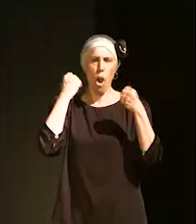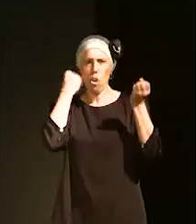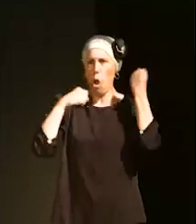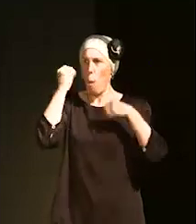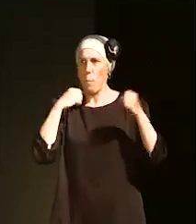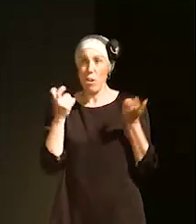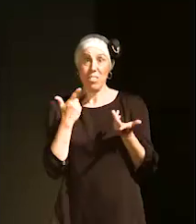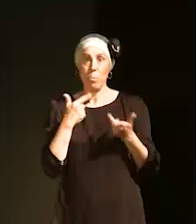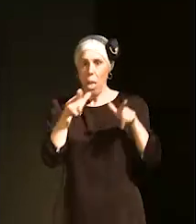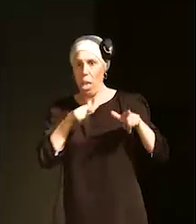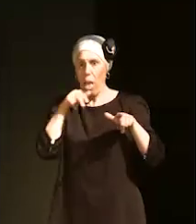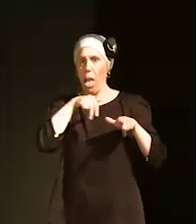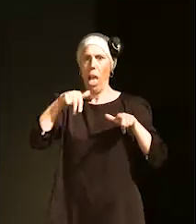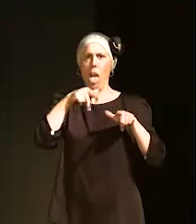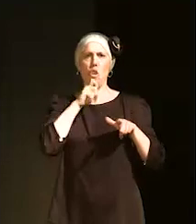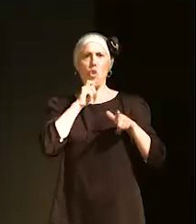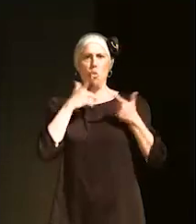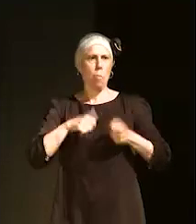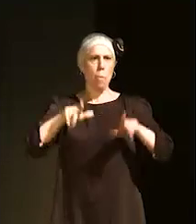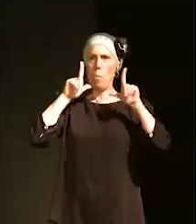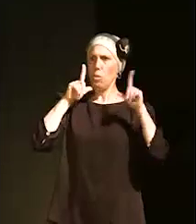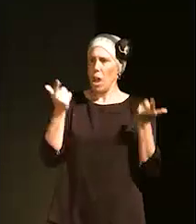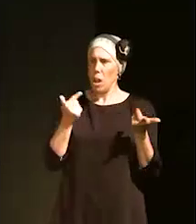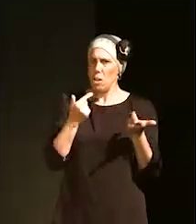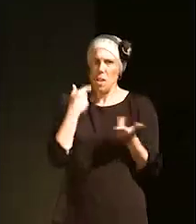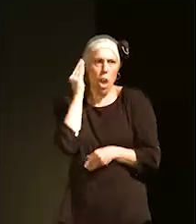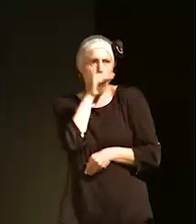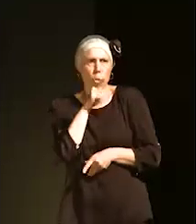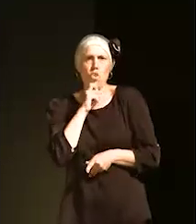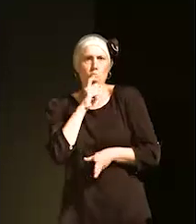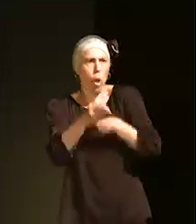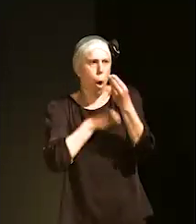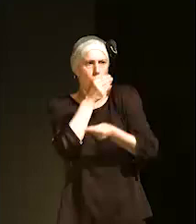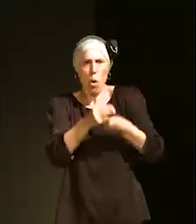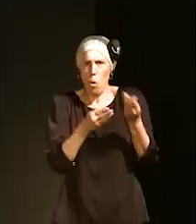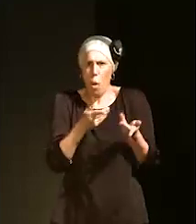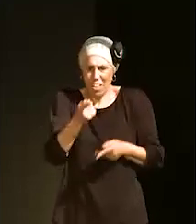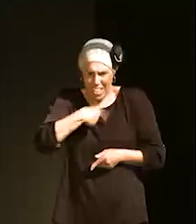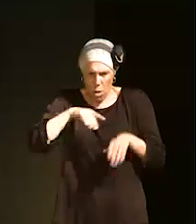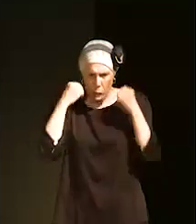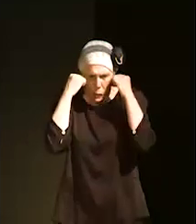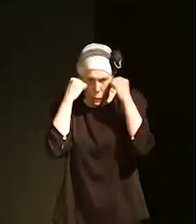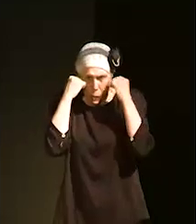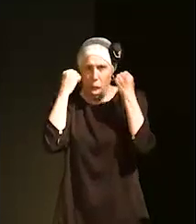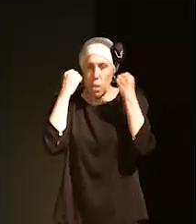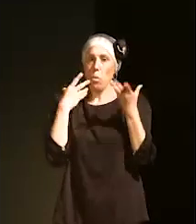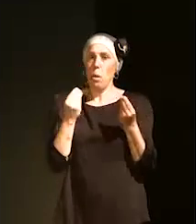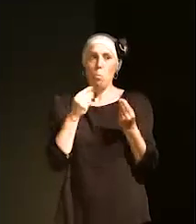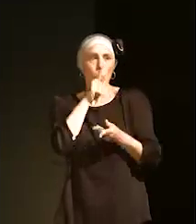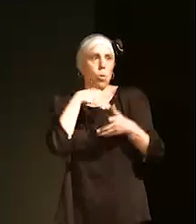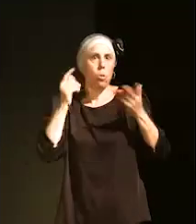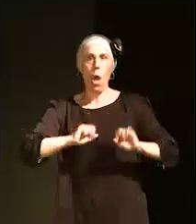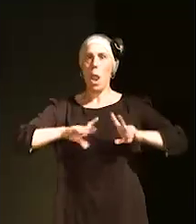manera de estar en escena yo la veía de día pero como hace si tanto que estudiamos para lograr eso y ella allí lo tiene